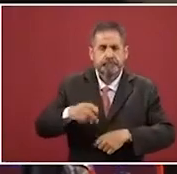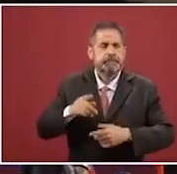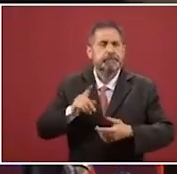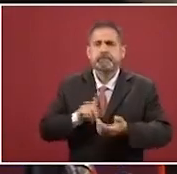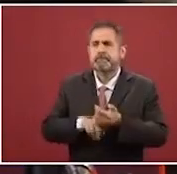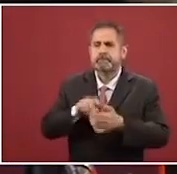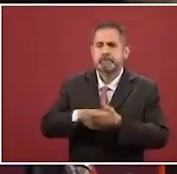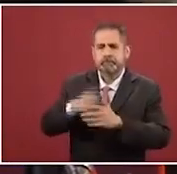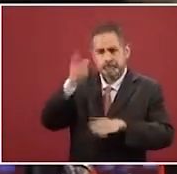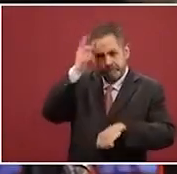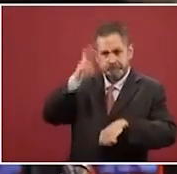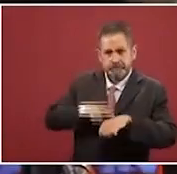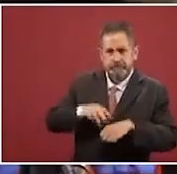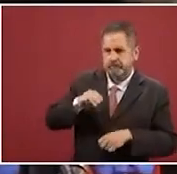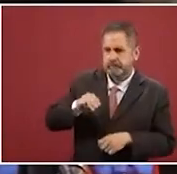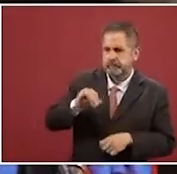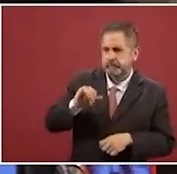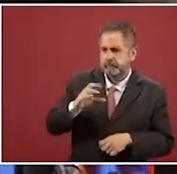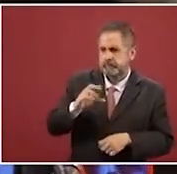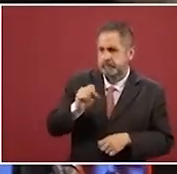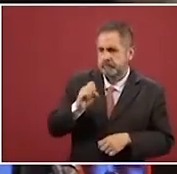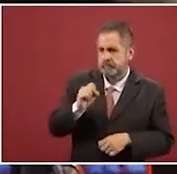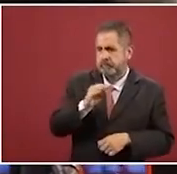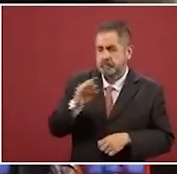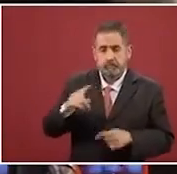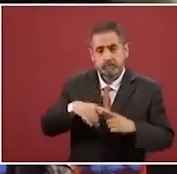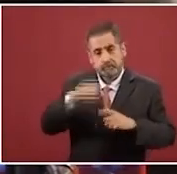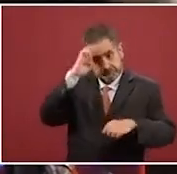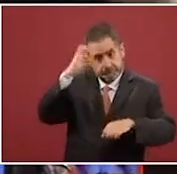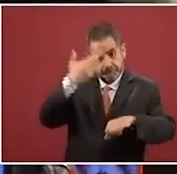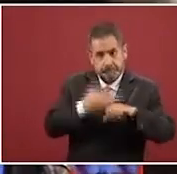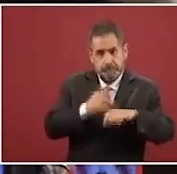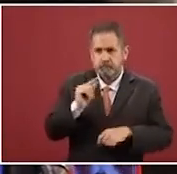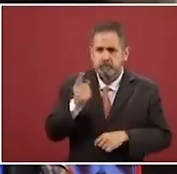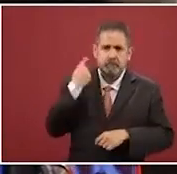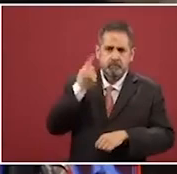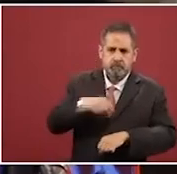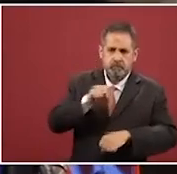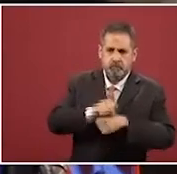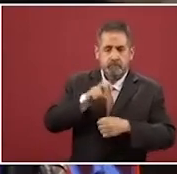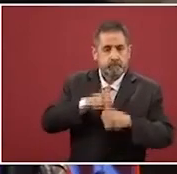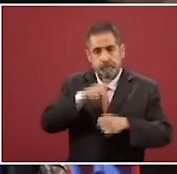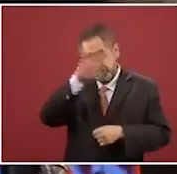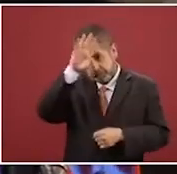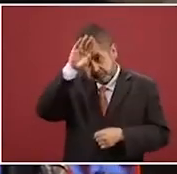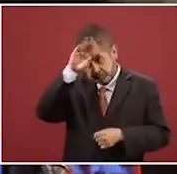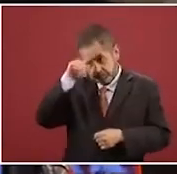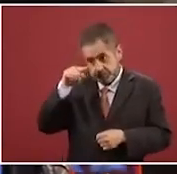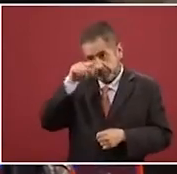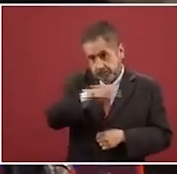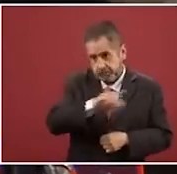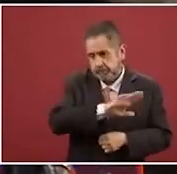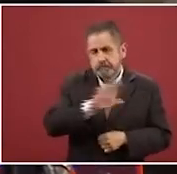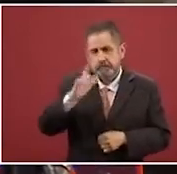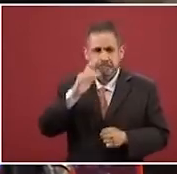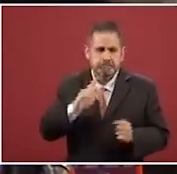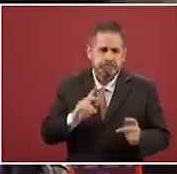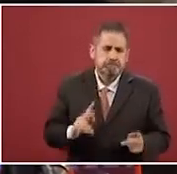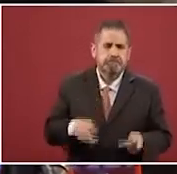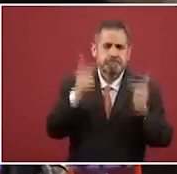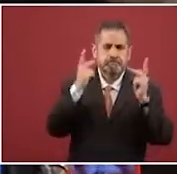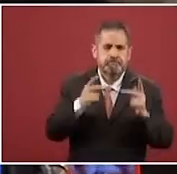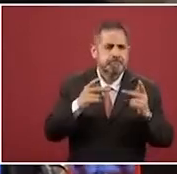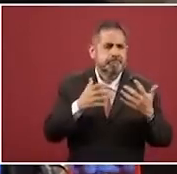de Microsoft, pues es extranjero. Usted estuvo hace unas semanas en Monterrey, por ejemplo, ya se vendió